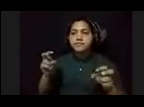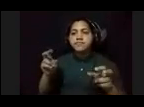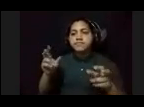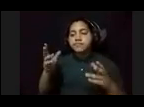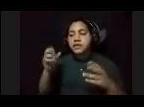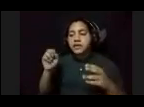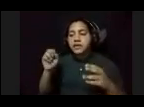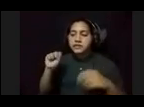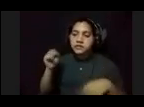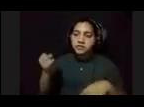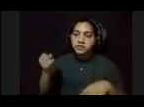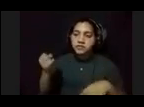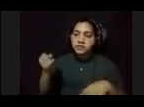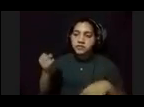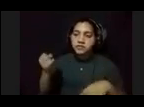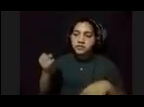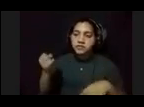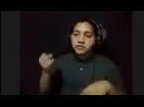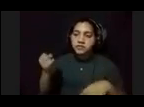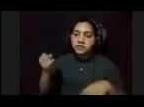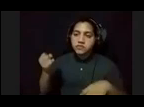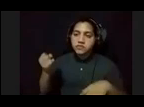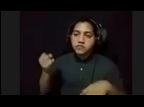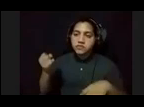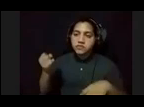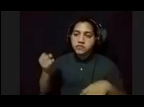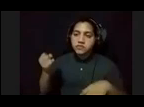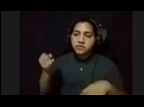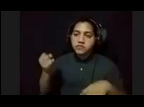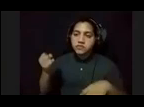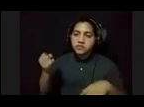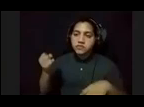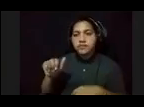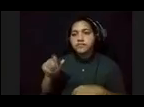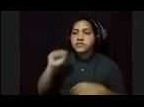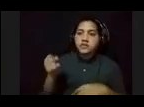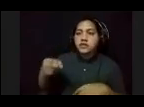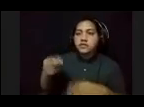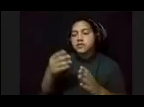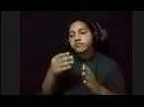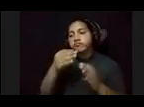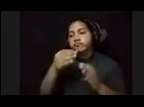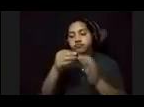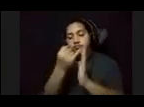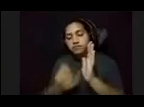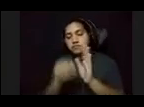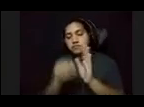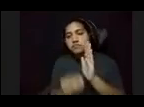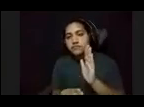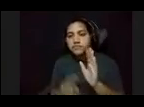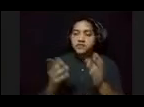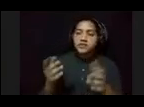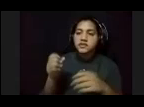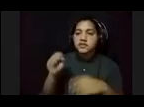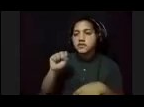recurrente en la obra de Aníbal Sepúlveda Rivera. De su bibliografía destaco San Juan, historia ilustrada de